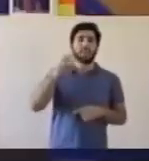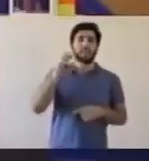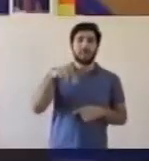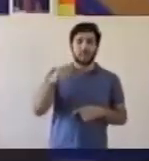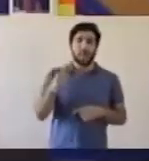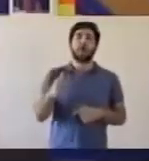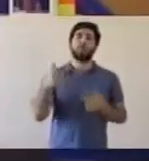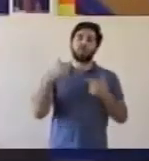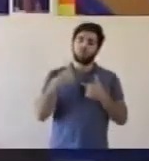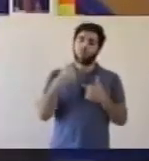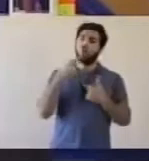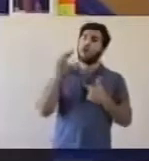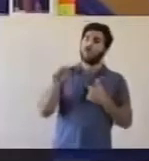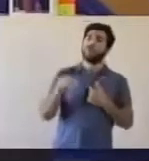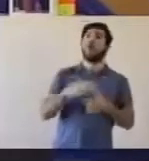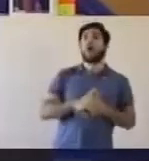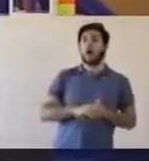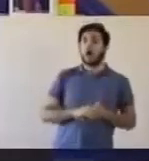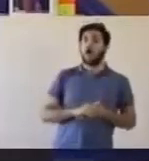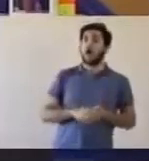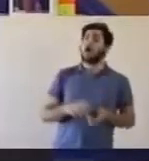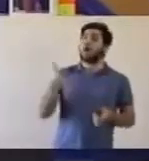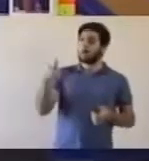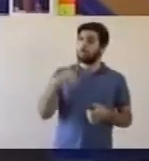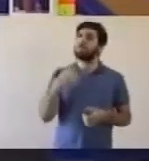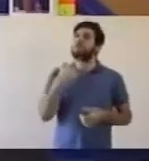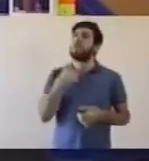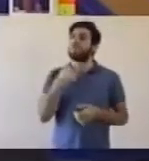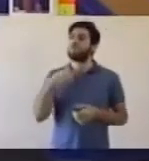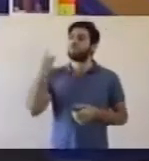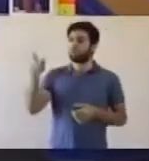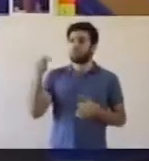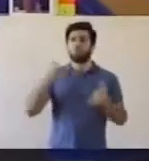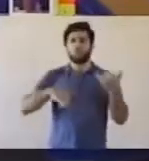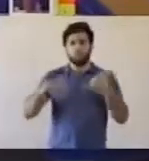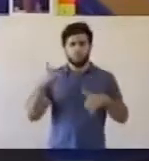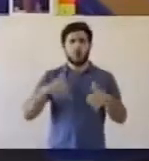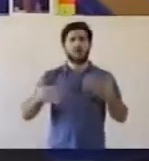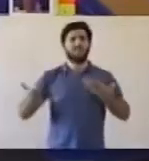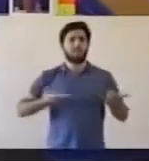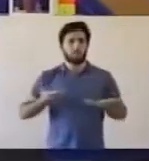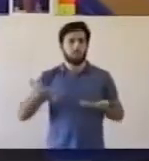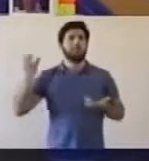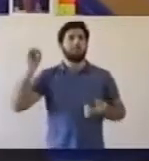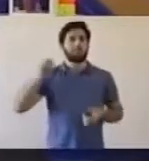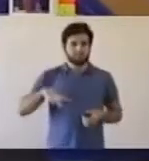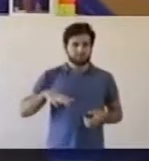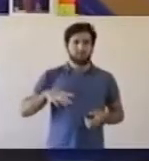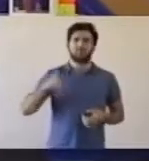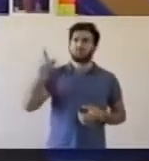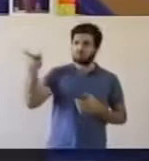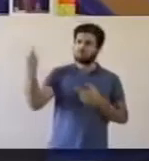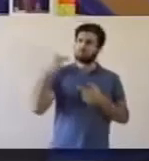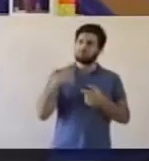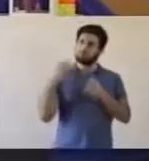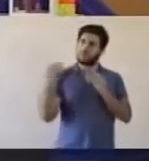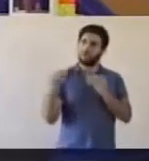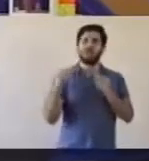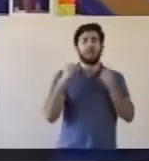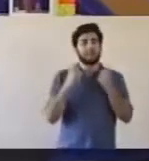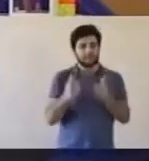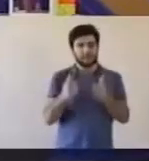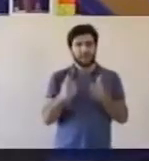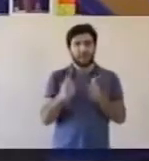hablar. Y yo le voy a decir, Jimena, me gusta mucho cómo juegas al fútbol. Me gusta mucho cómo te diriges